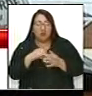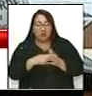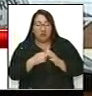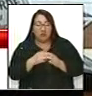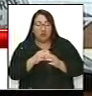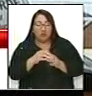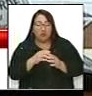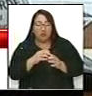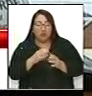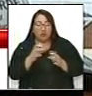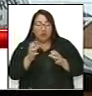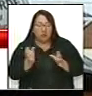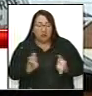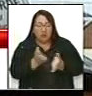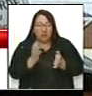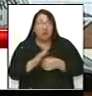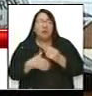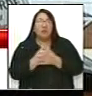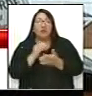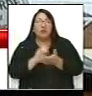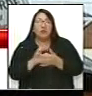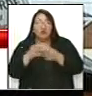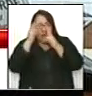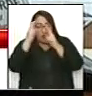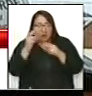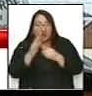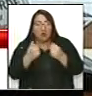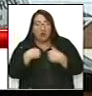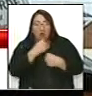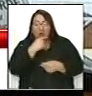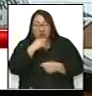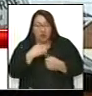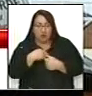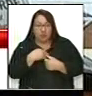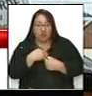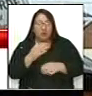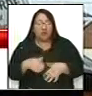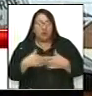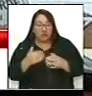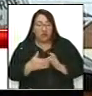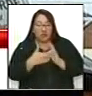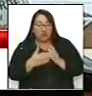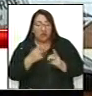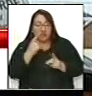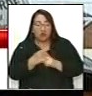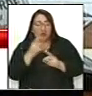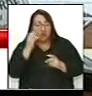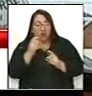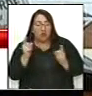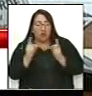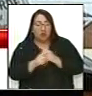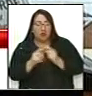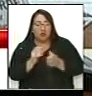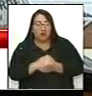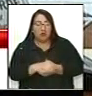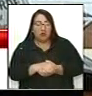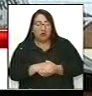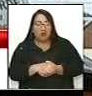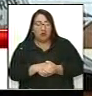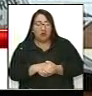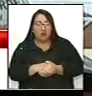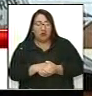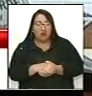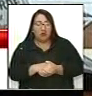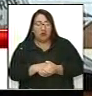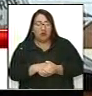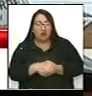la palabra fomentar es más que todo respetar lo que una mujer puede presentar como alternativa en este tiempo. Desde su fundamento,